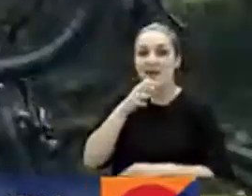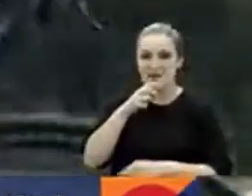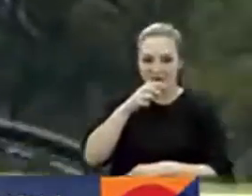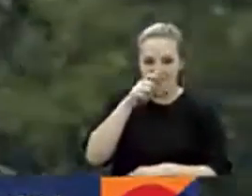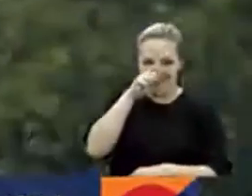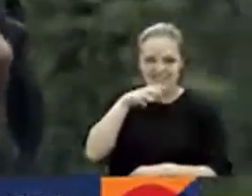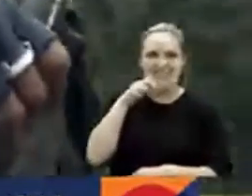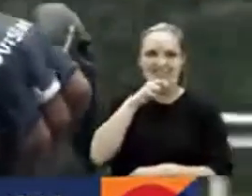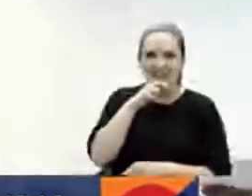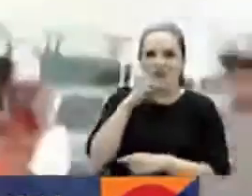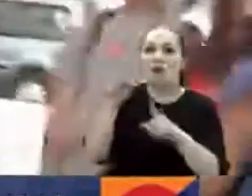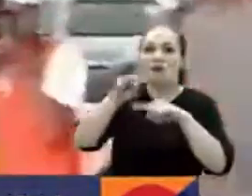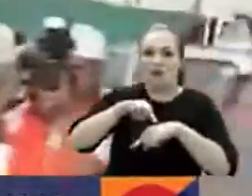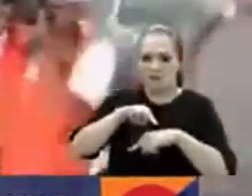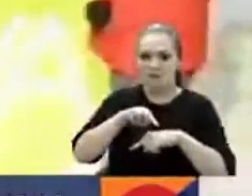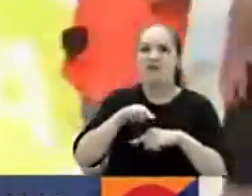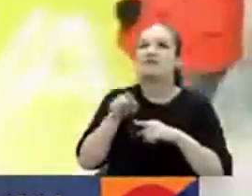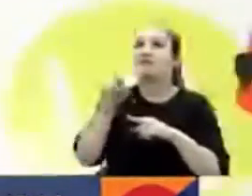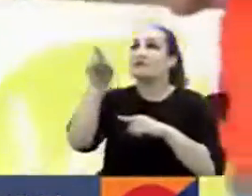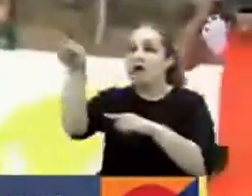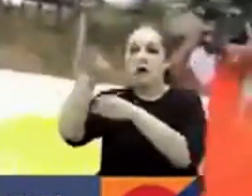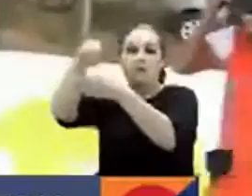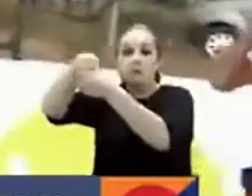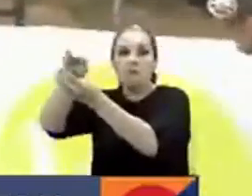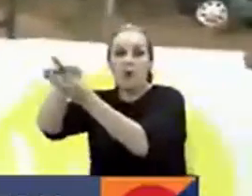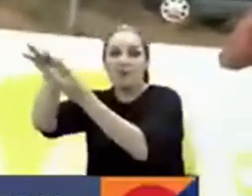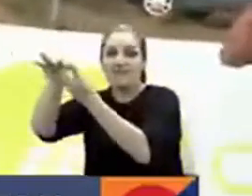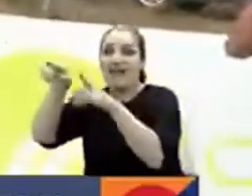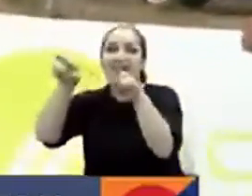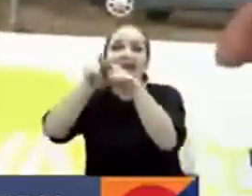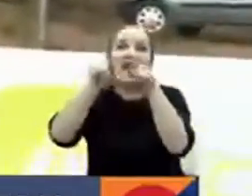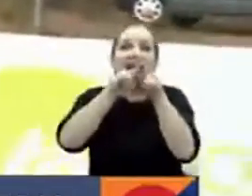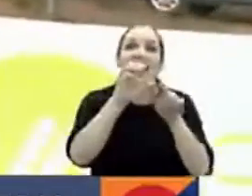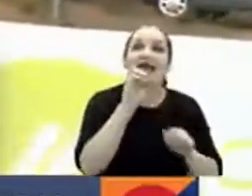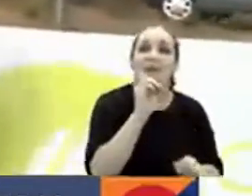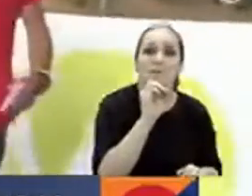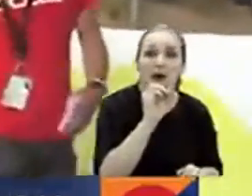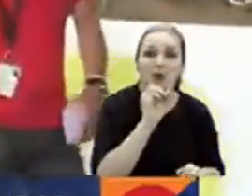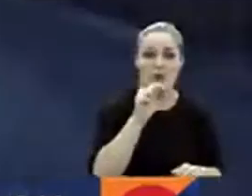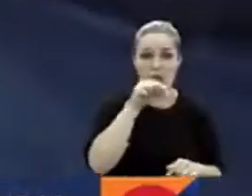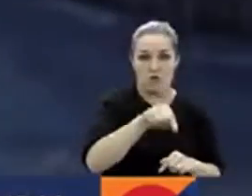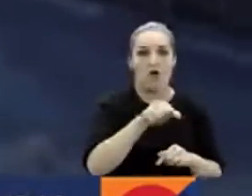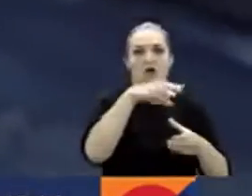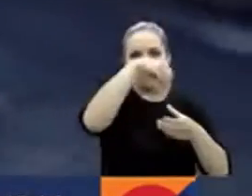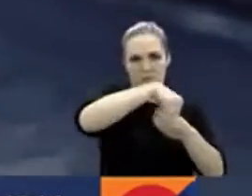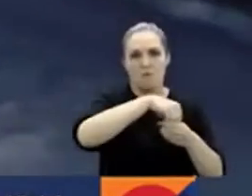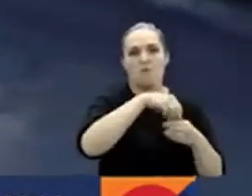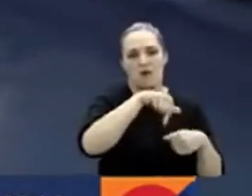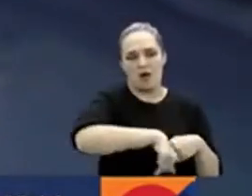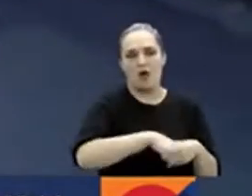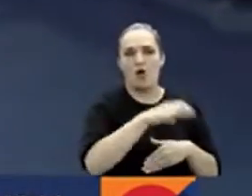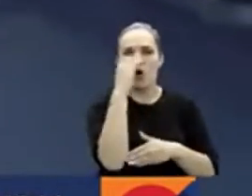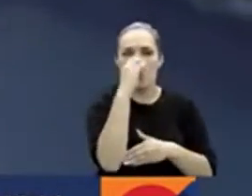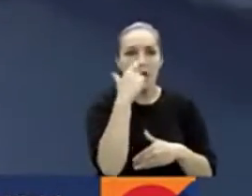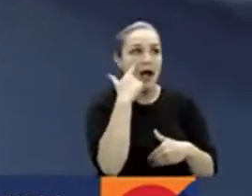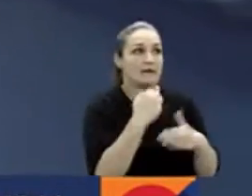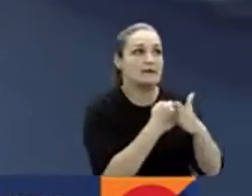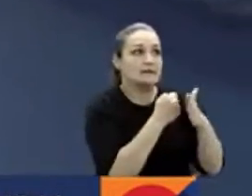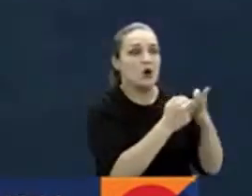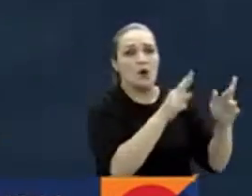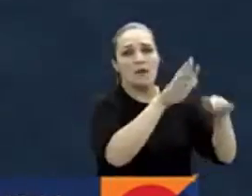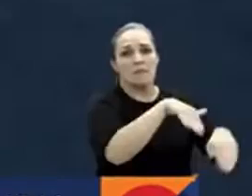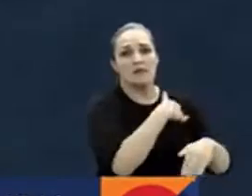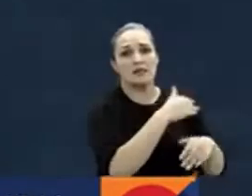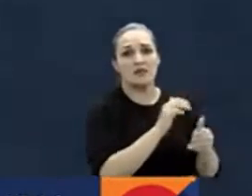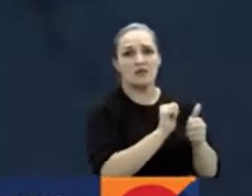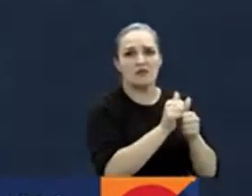al lado de su hermano Nairo, y ahora buscarán recuperar forma con el equipo patrocinado por el Ministerio del Deporte. La pregunta que se hacen todos es,